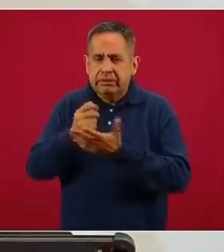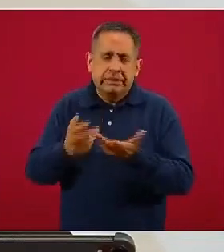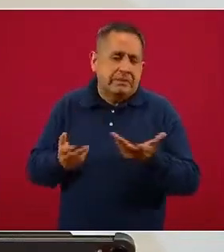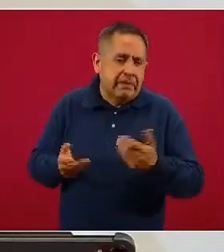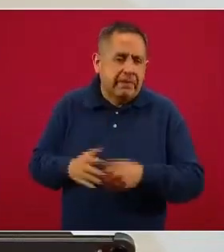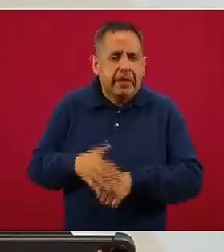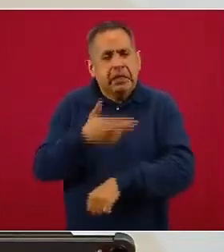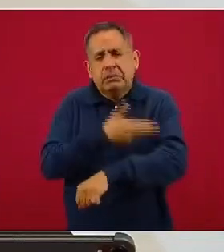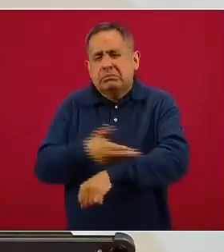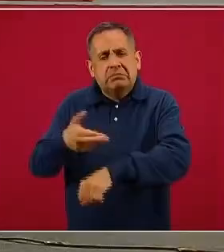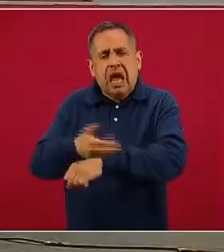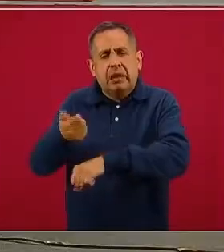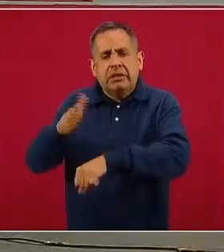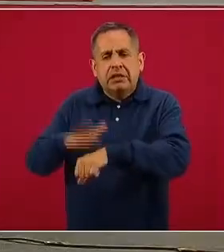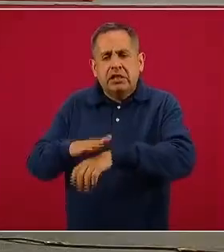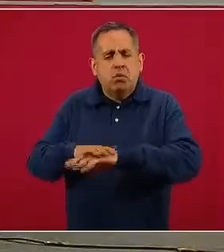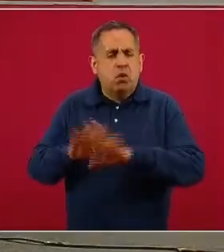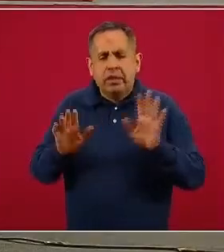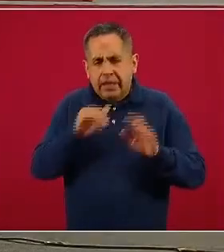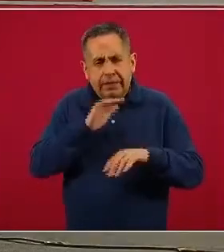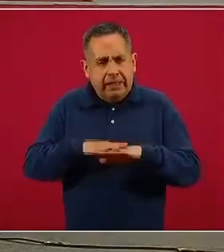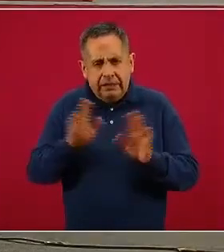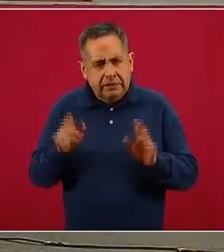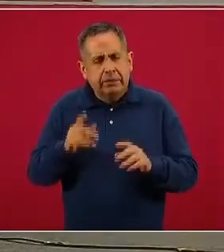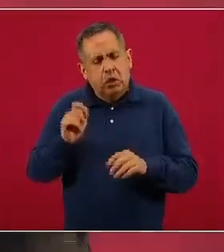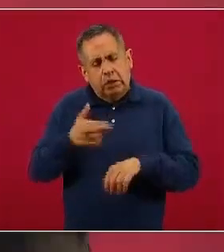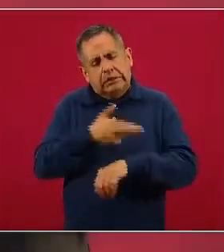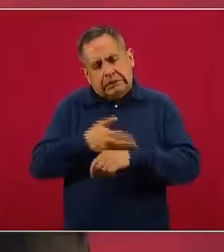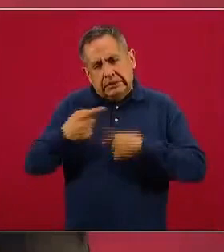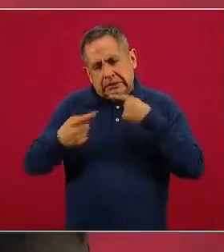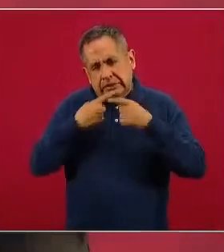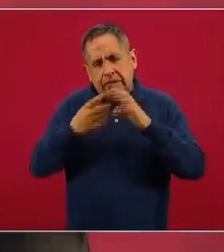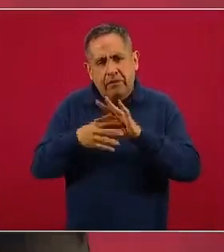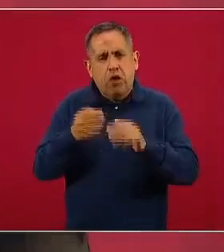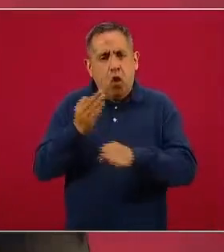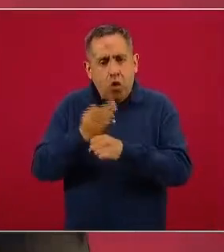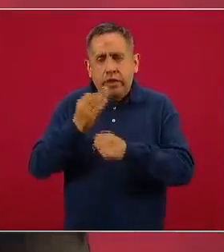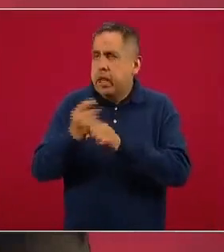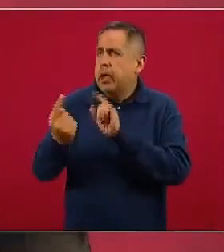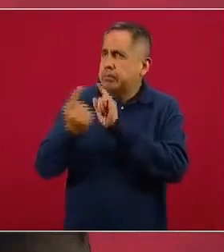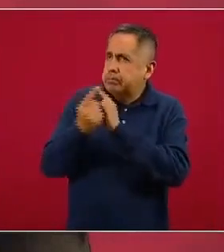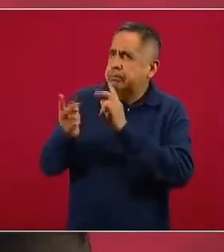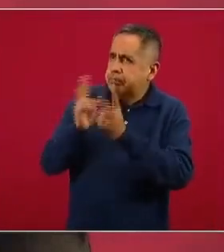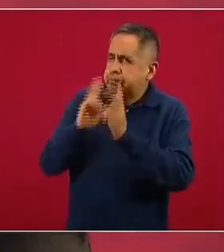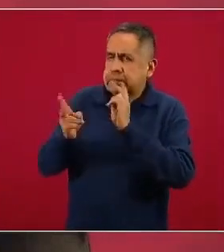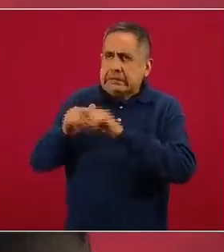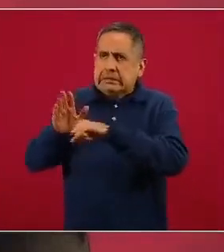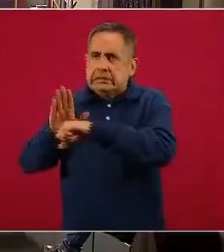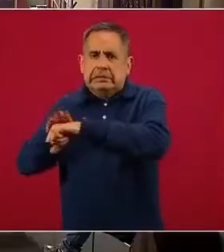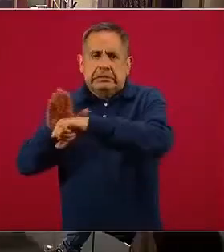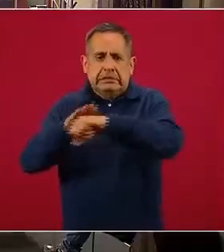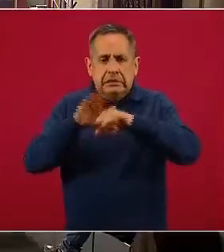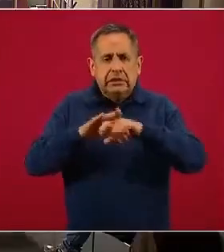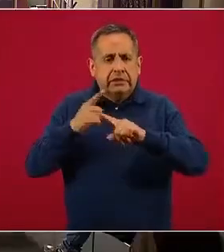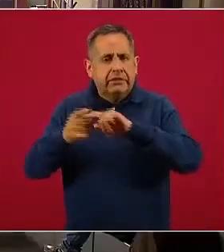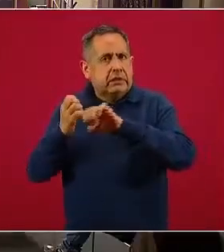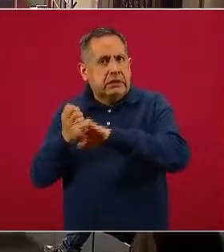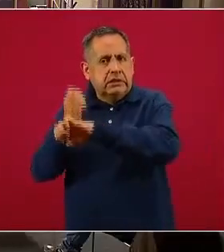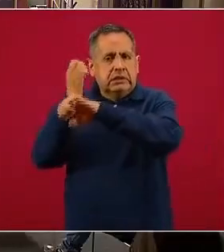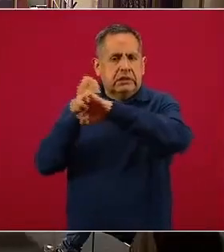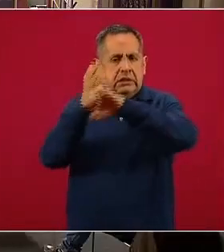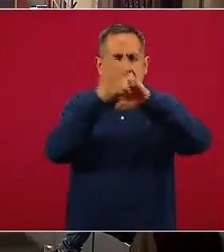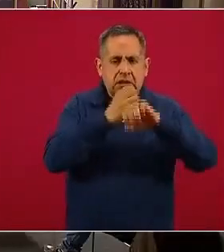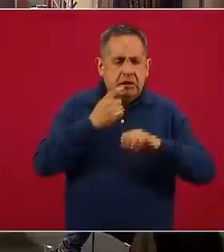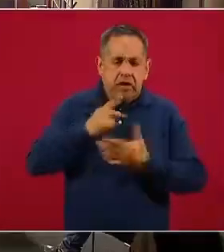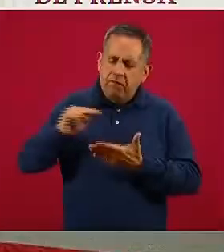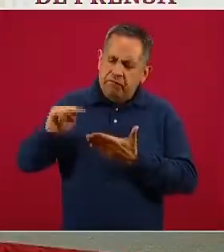un proceso administrativo, pero sí es muy importante, y por eso estamos haciendo también un llamado para que todas las entidades